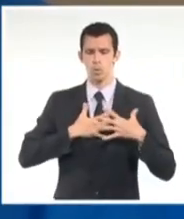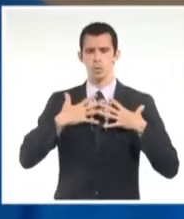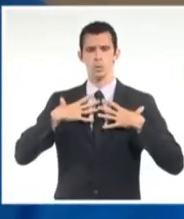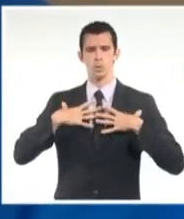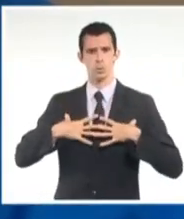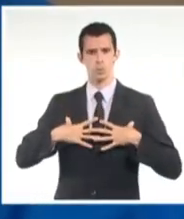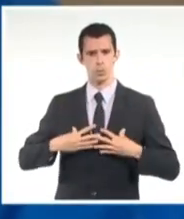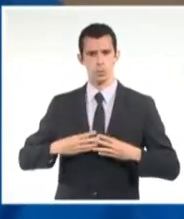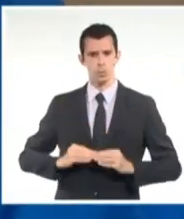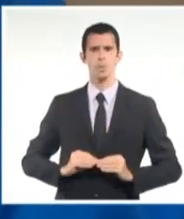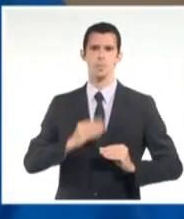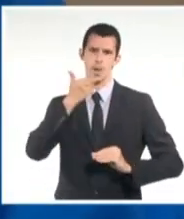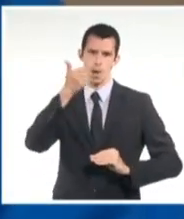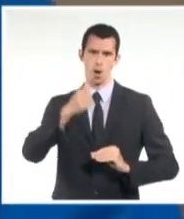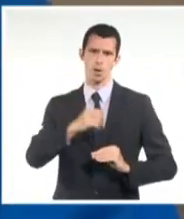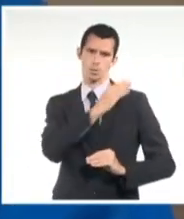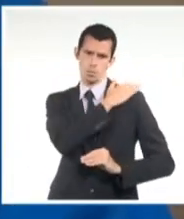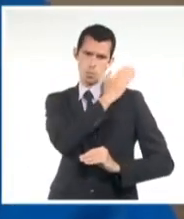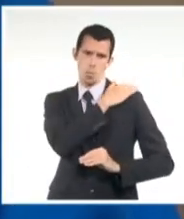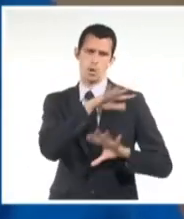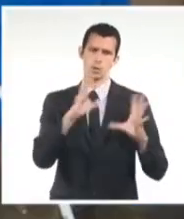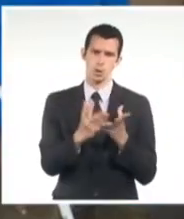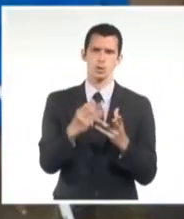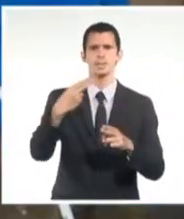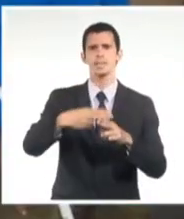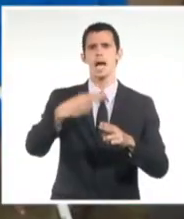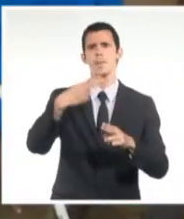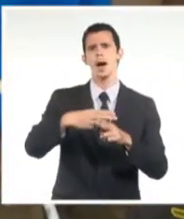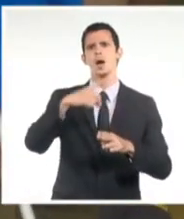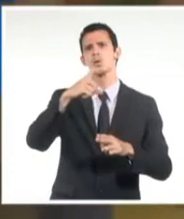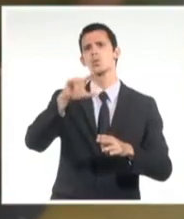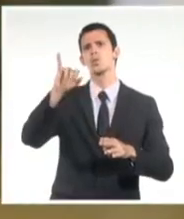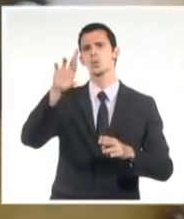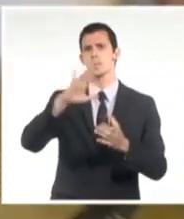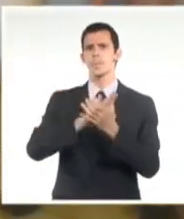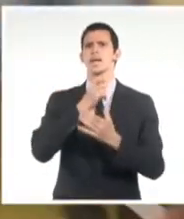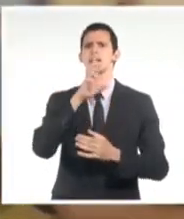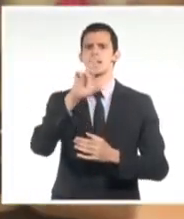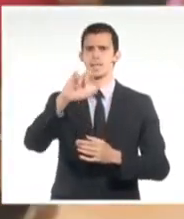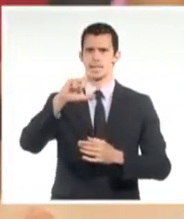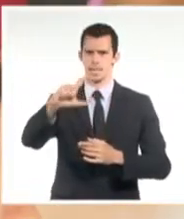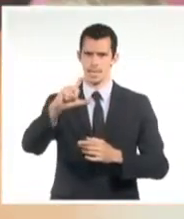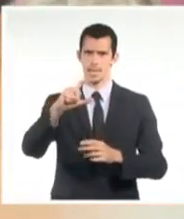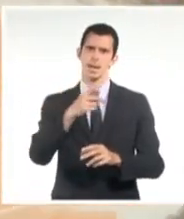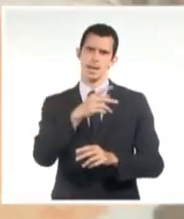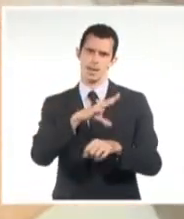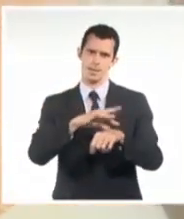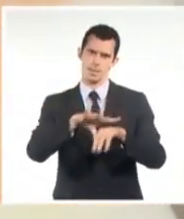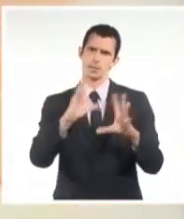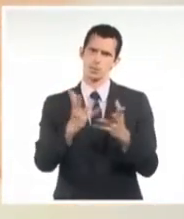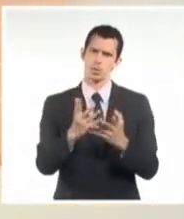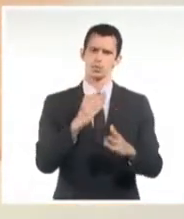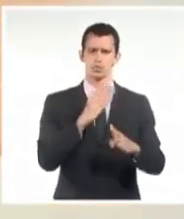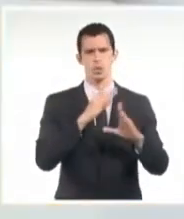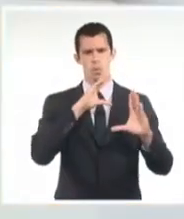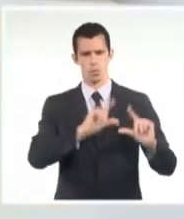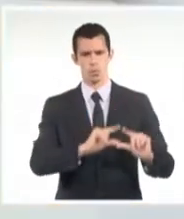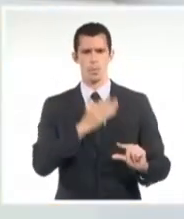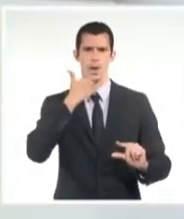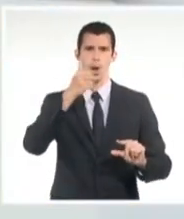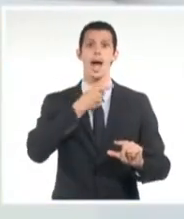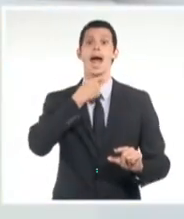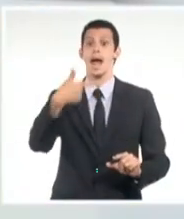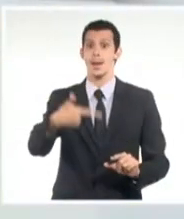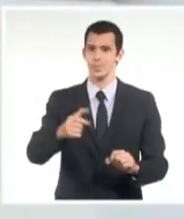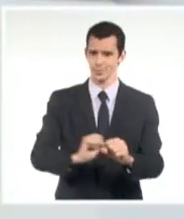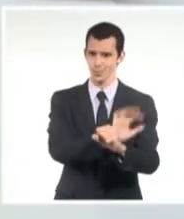esta formulación para prevenir la transmisión de la enfermedad e incluso minimizar sintomatología en los pacientes post-COVID. Tras